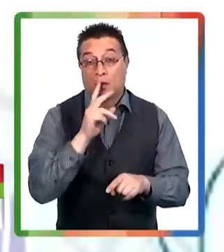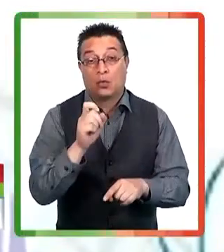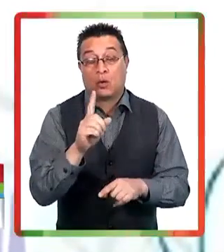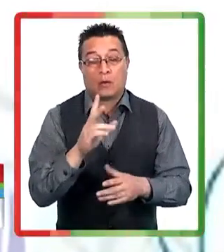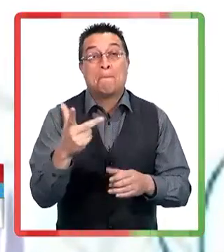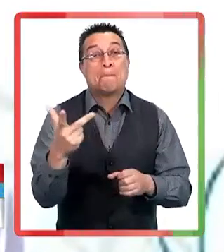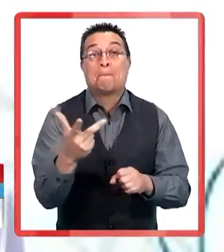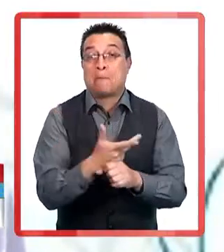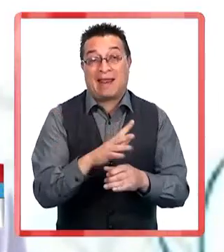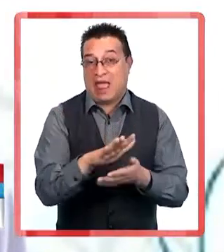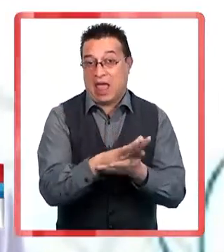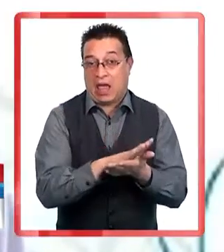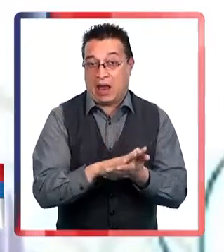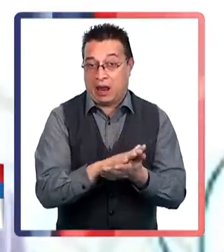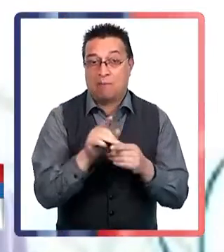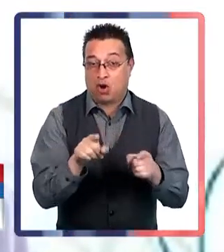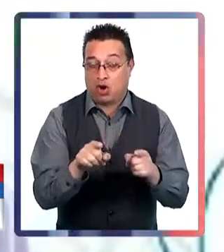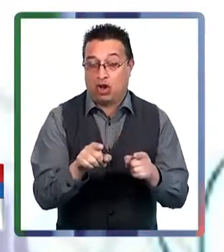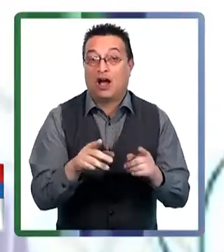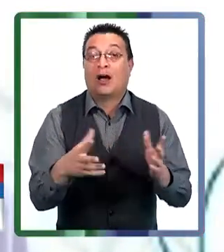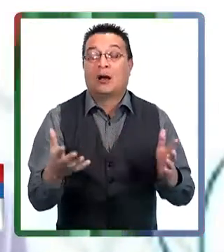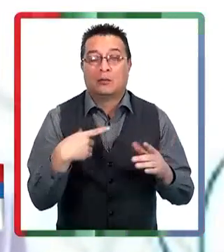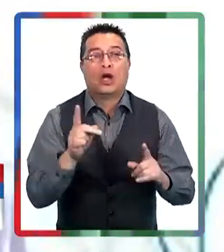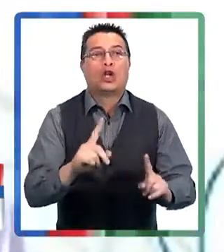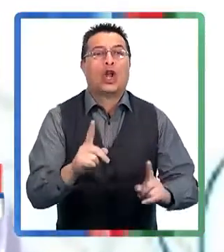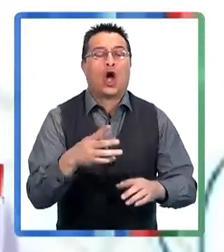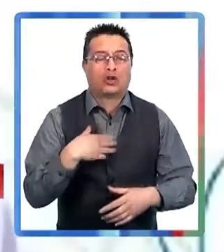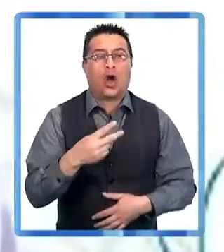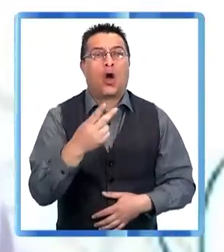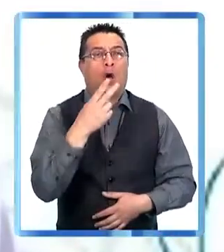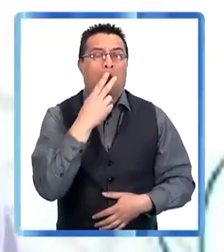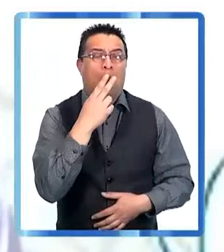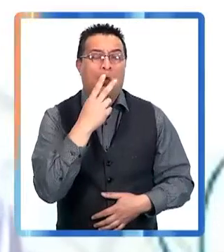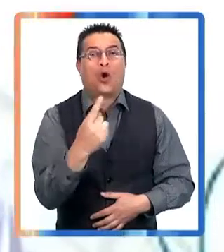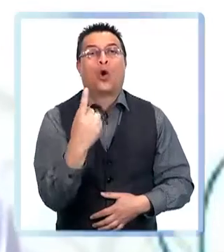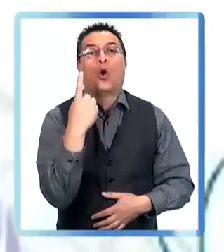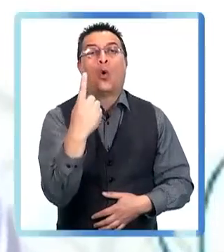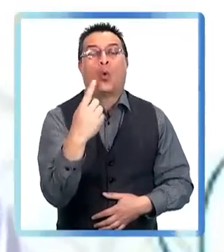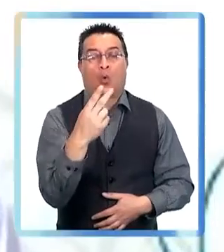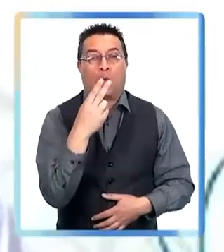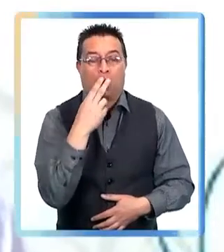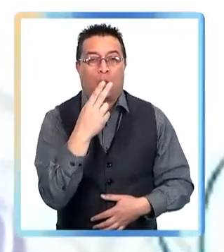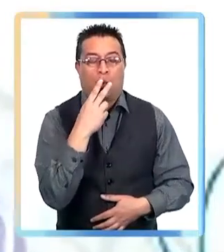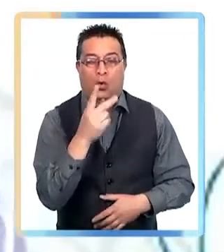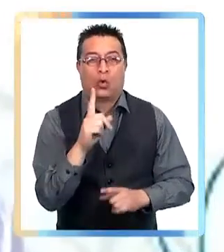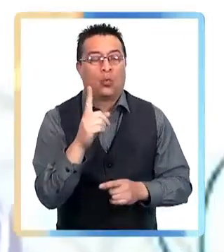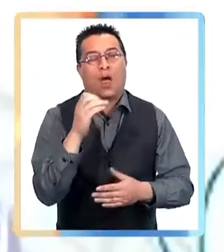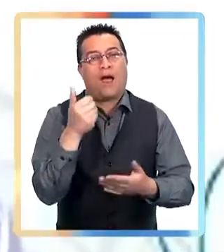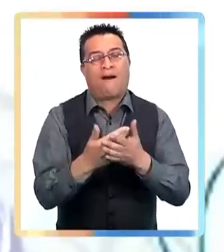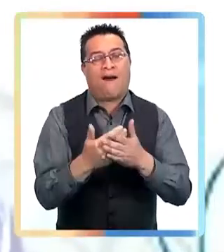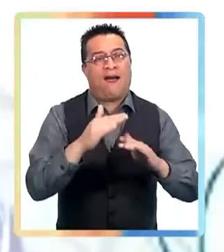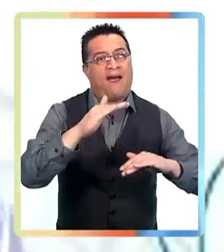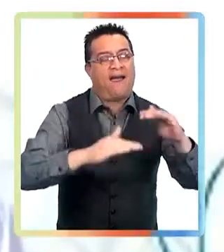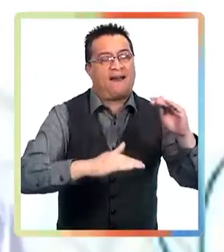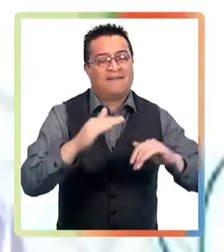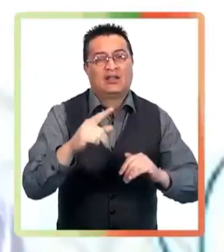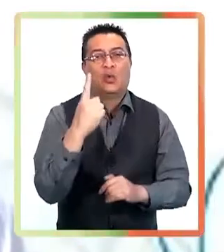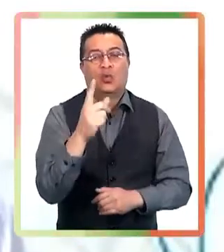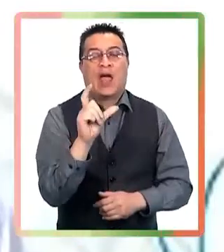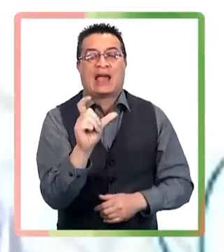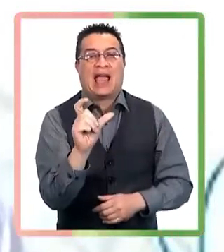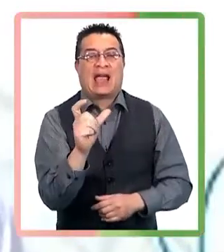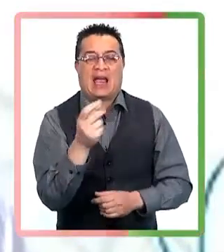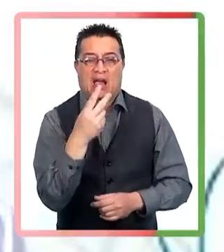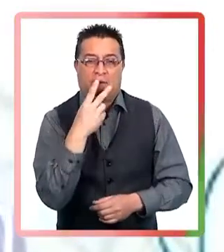pongo como un mal ejemplo, porque hay gente que dice, no, pero yo fumo un cigarrito nomás de vez en cuando, yo me